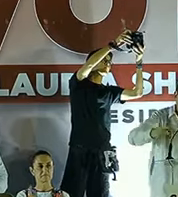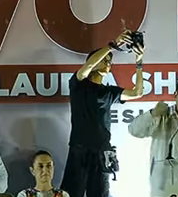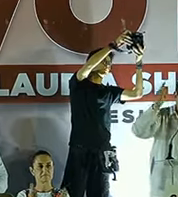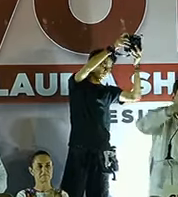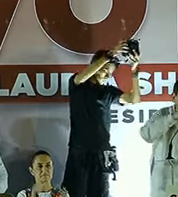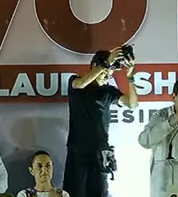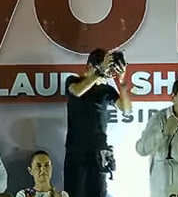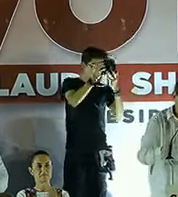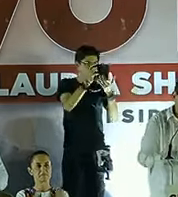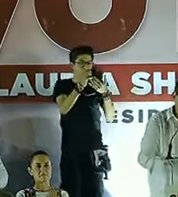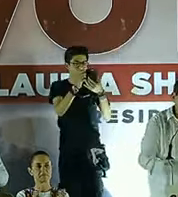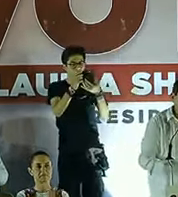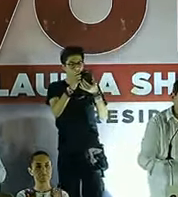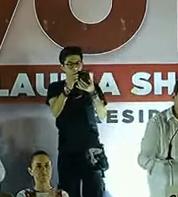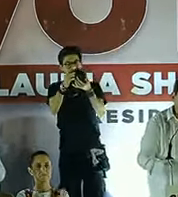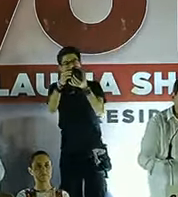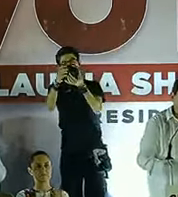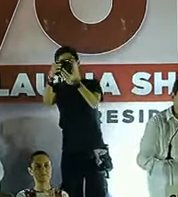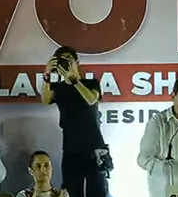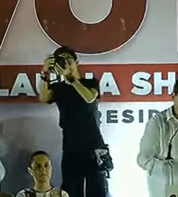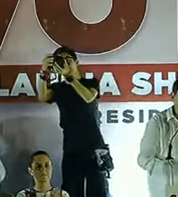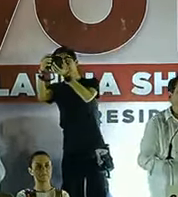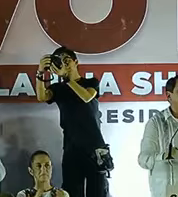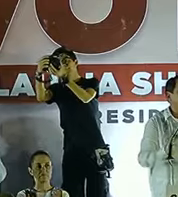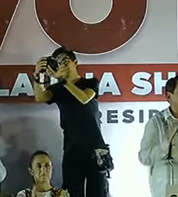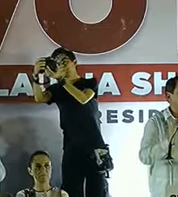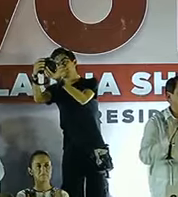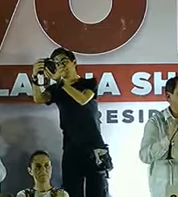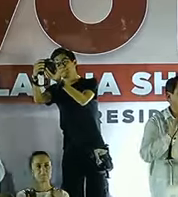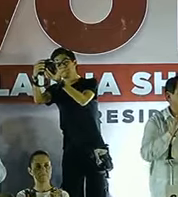derechos de los maestros y maestras de